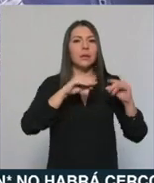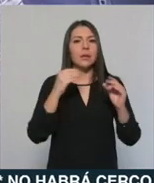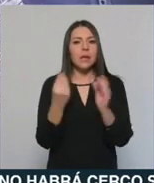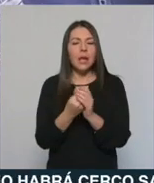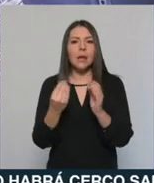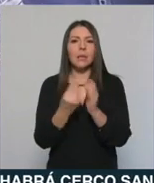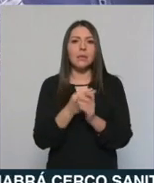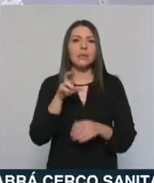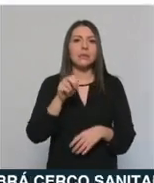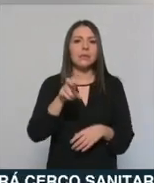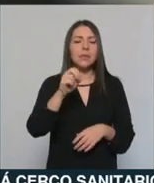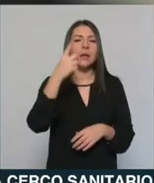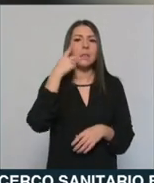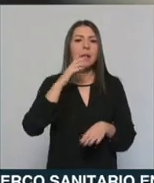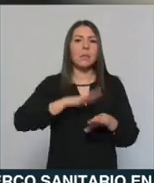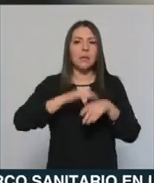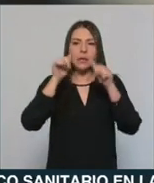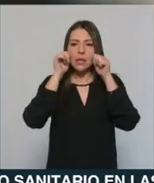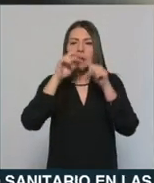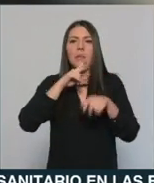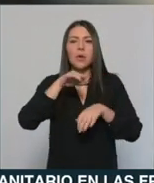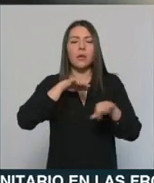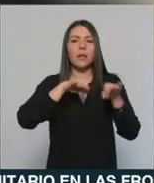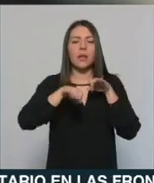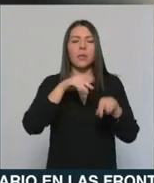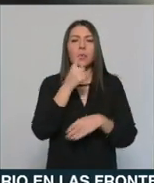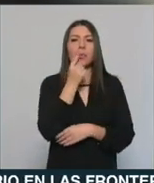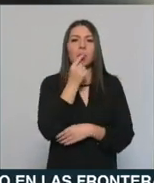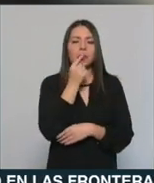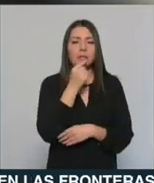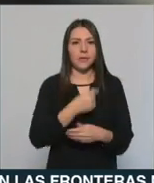brindar un mejor servicio de la policía. Saray Mariscal, 21 Noticias.